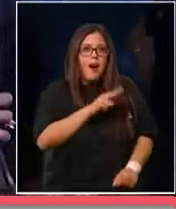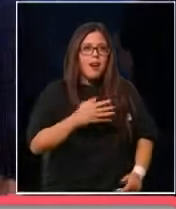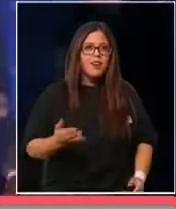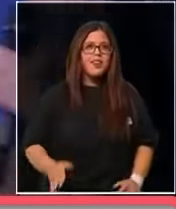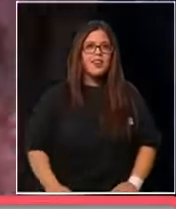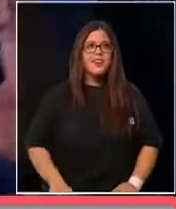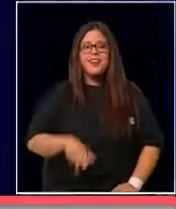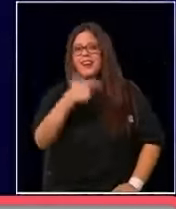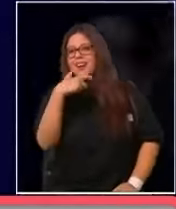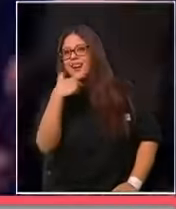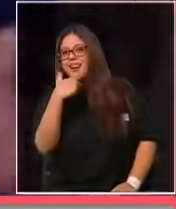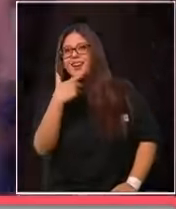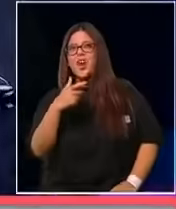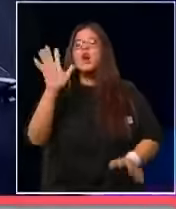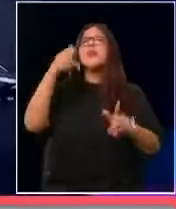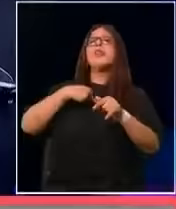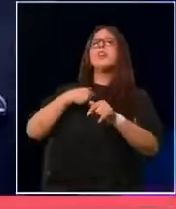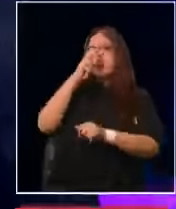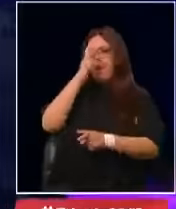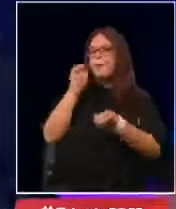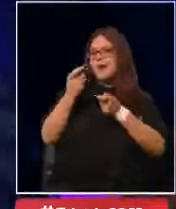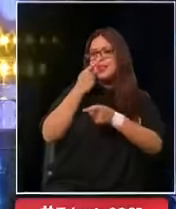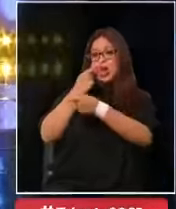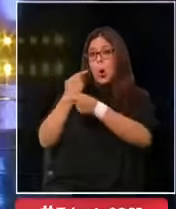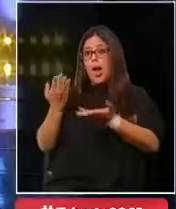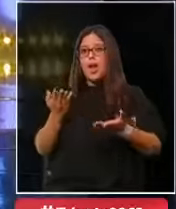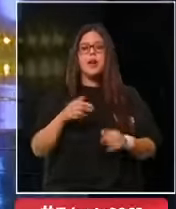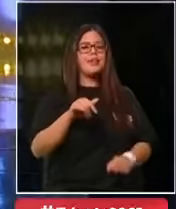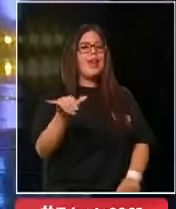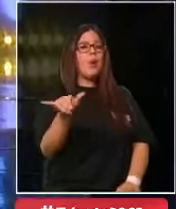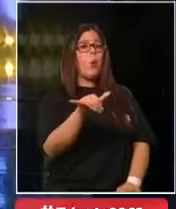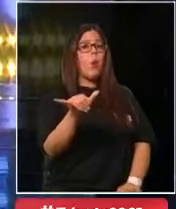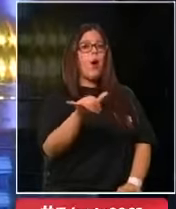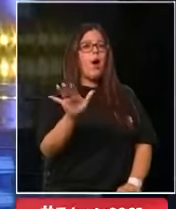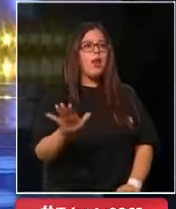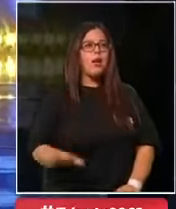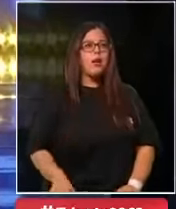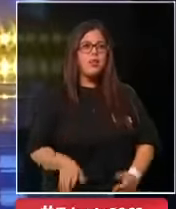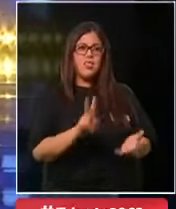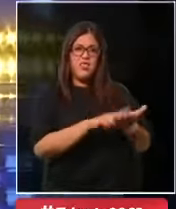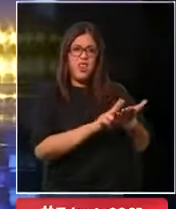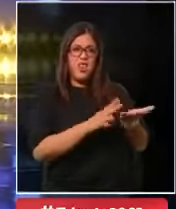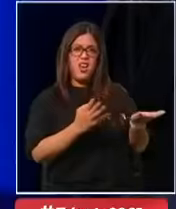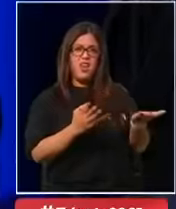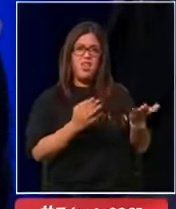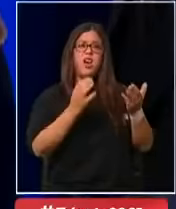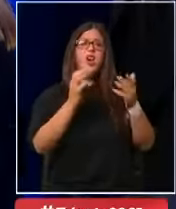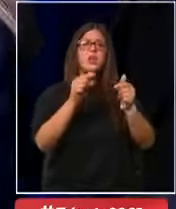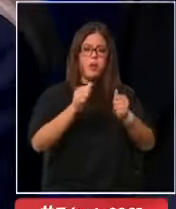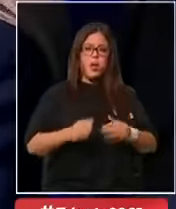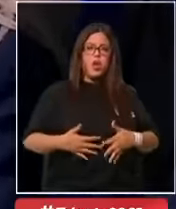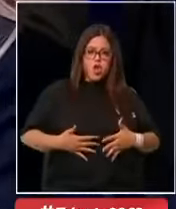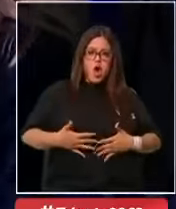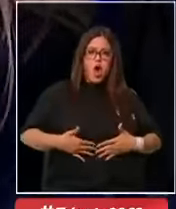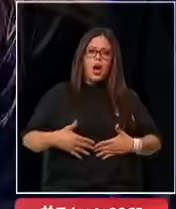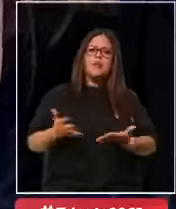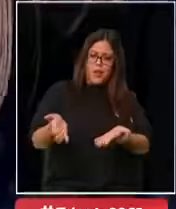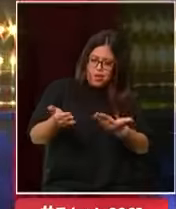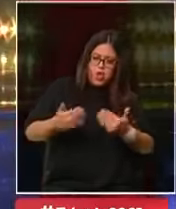me parezco a Bruno, ¿no? No, igualito. Iguales, son iguales. No, pero es que de verdad. Puedes tocar, Ceci, tú aprovechas. Toca,